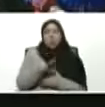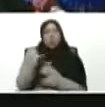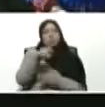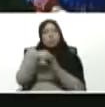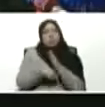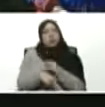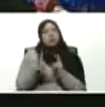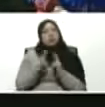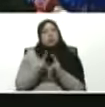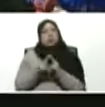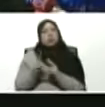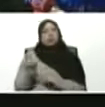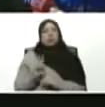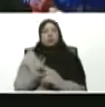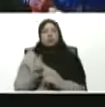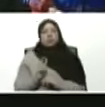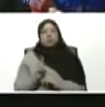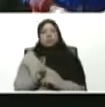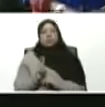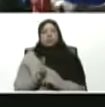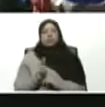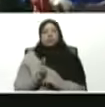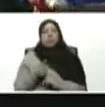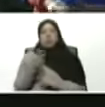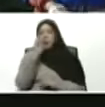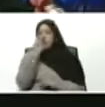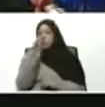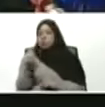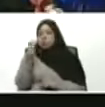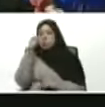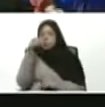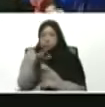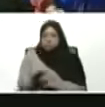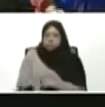profundos. Ali se iba por los pueblos.